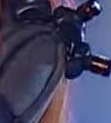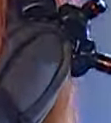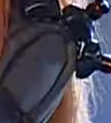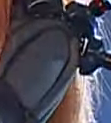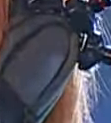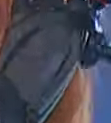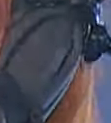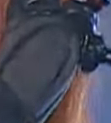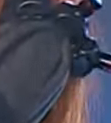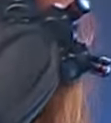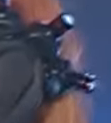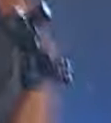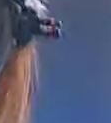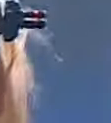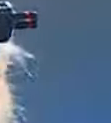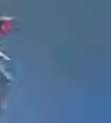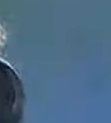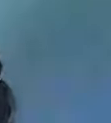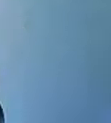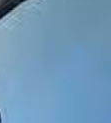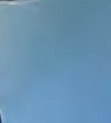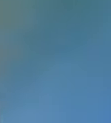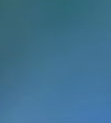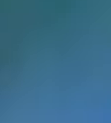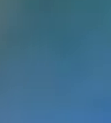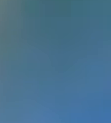volvemos a empezar. Santos